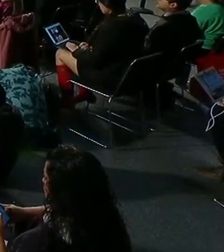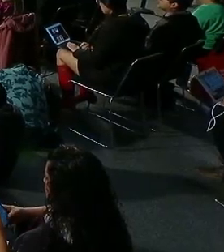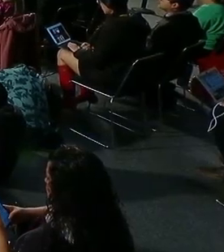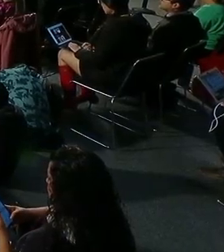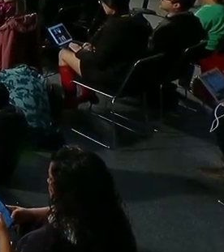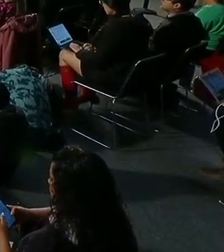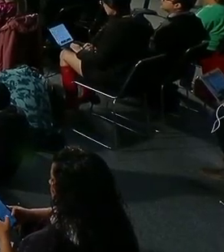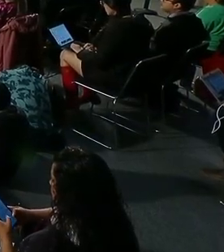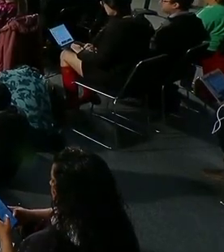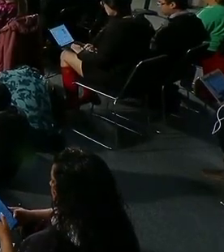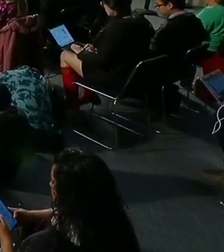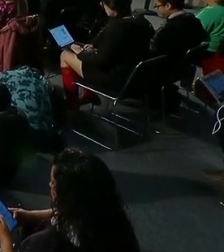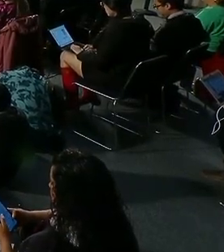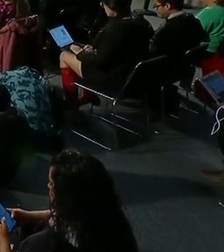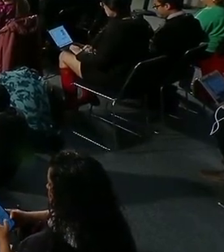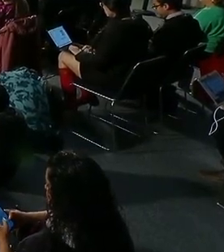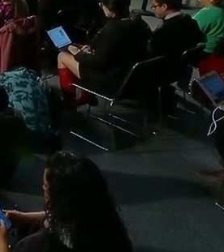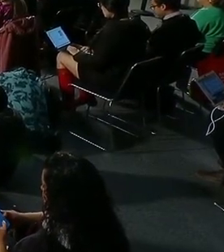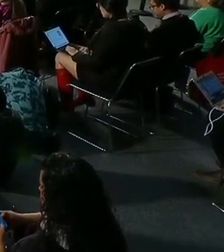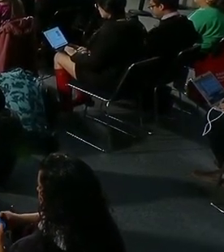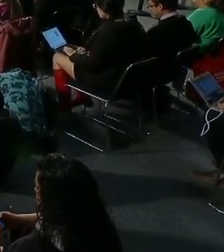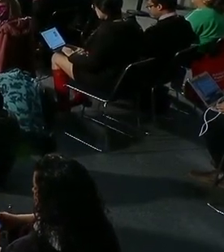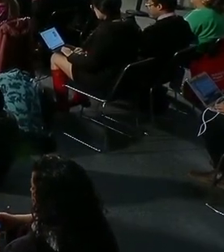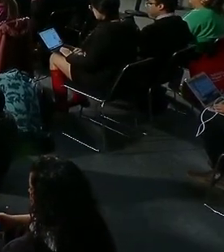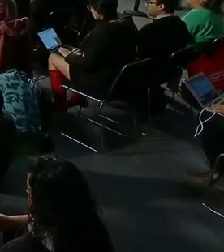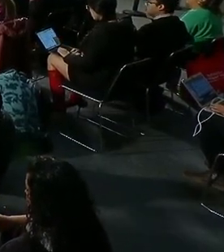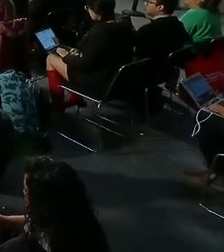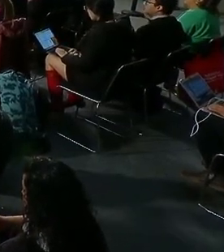a 12.